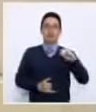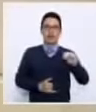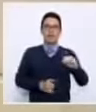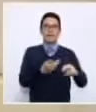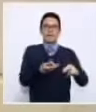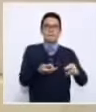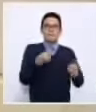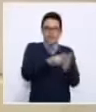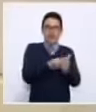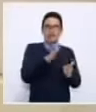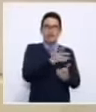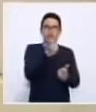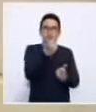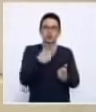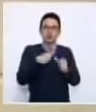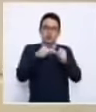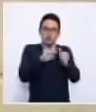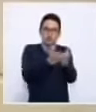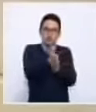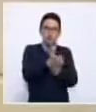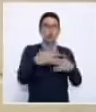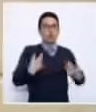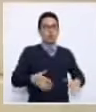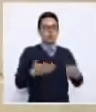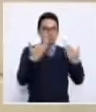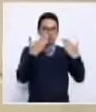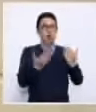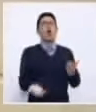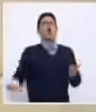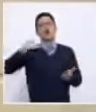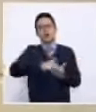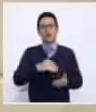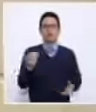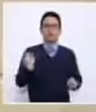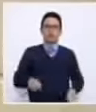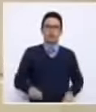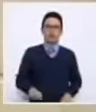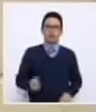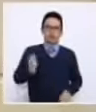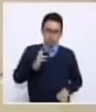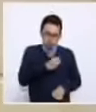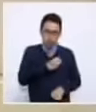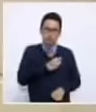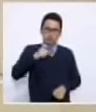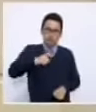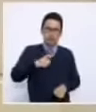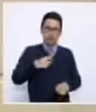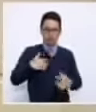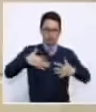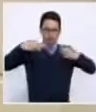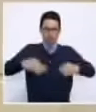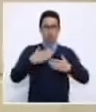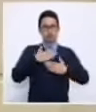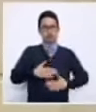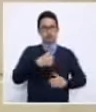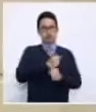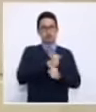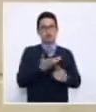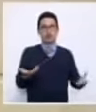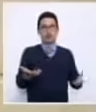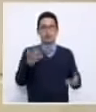sobreprecios de sustentación. Eso es algo que se puede hacer nuevamente para que nosotros tengamos una garantía real de nuestro